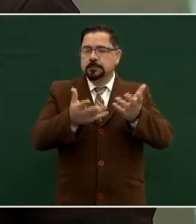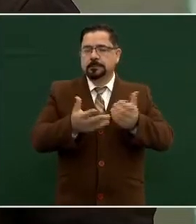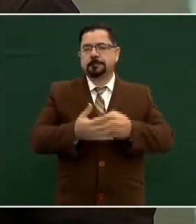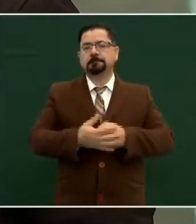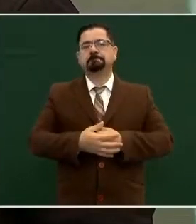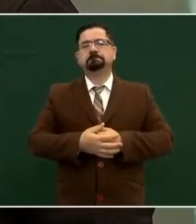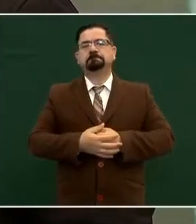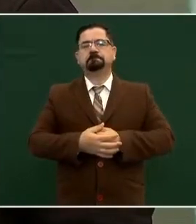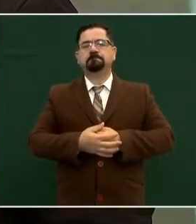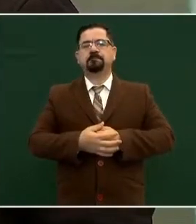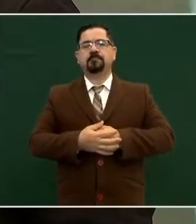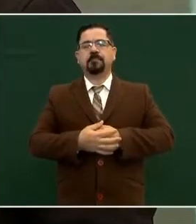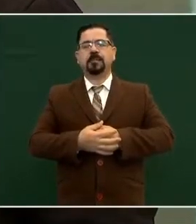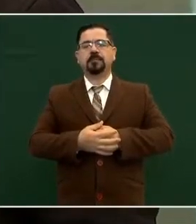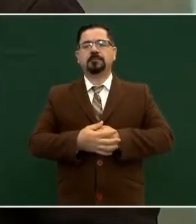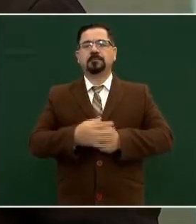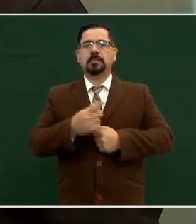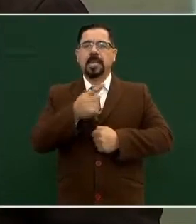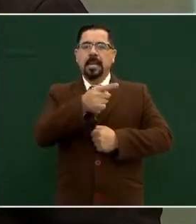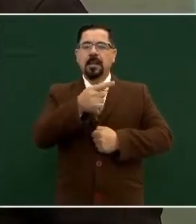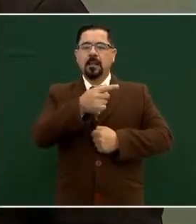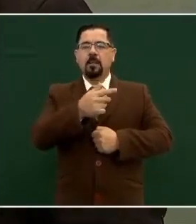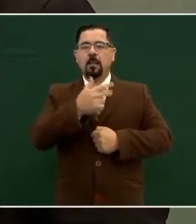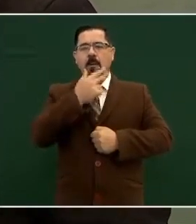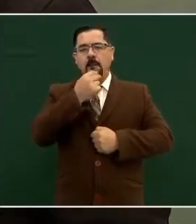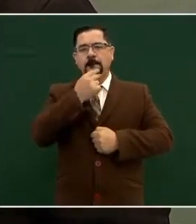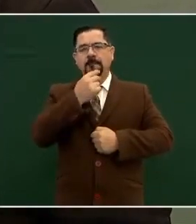y es un periodista que